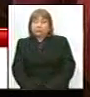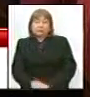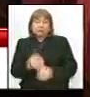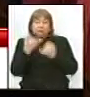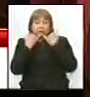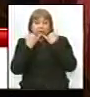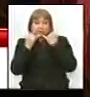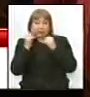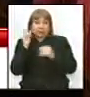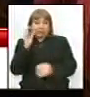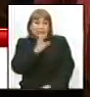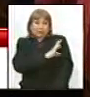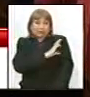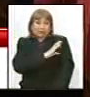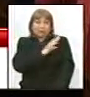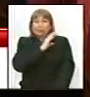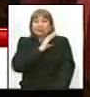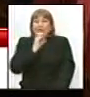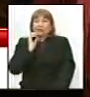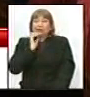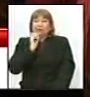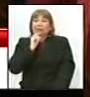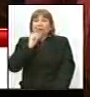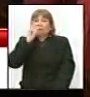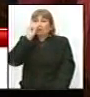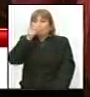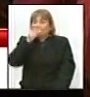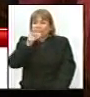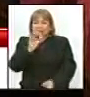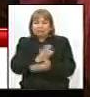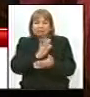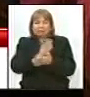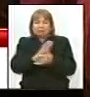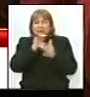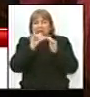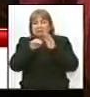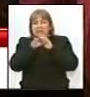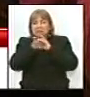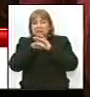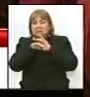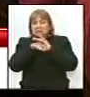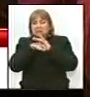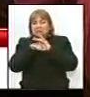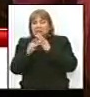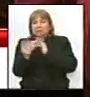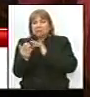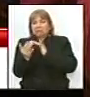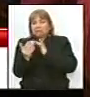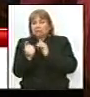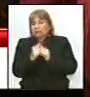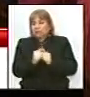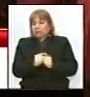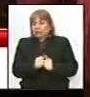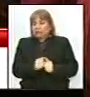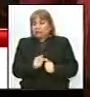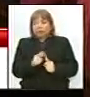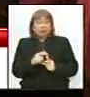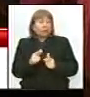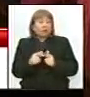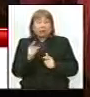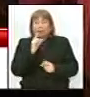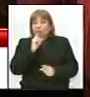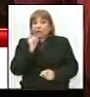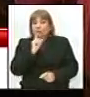informe de la fiscal del callao está en una denuncia que está en trámite entonces no es